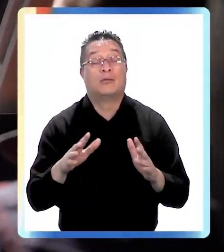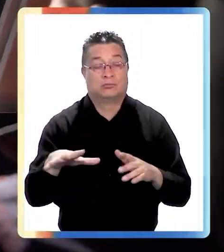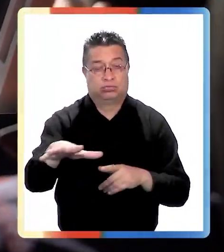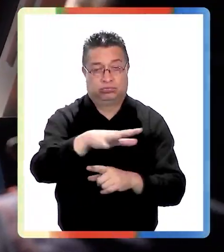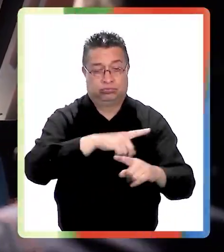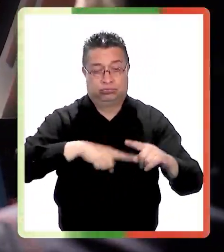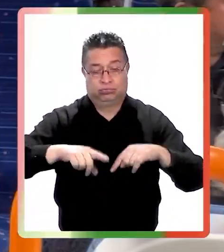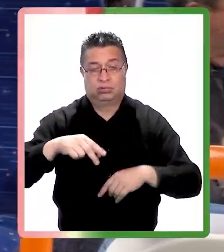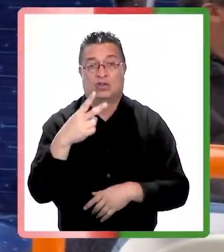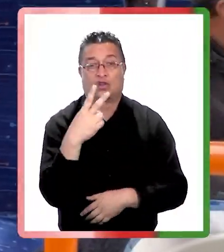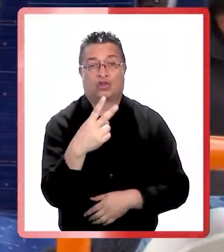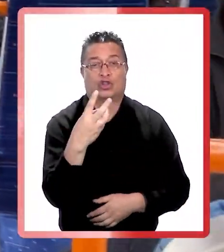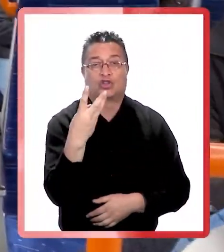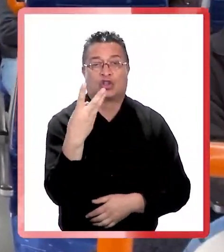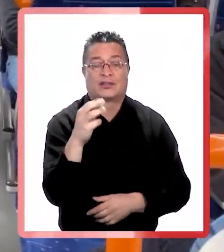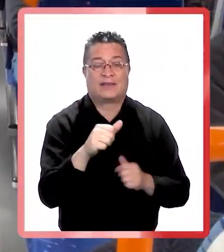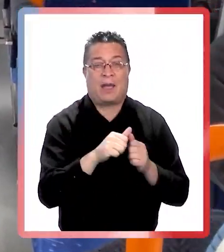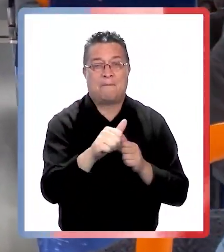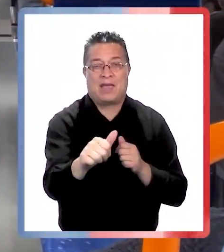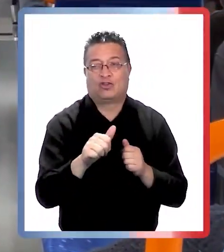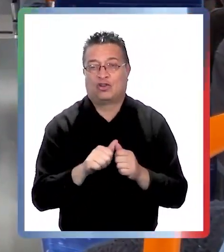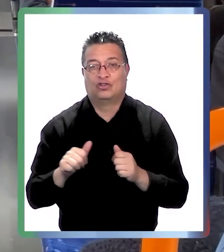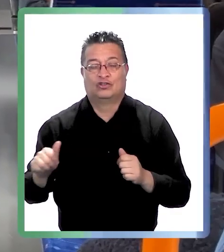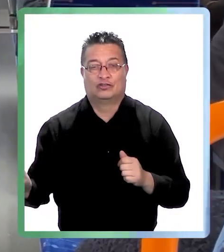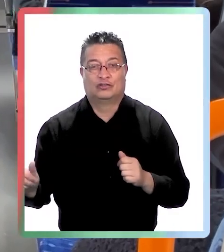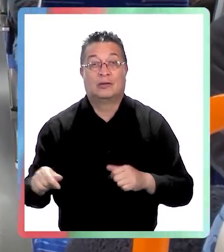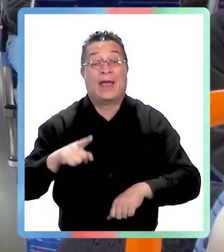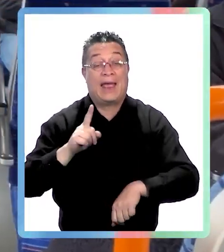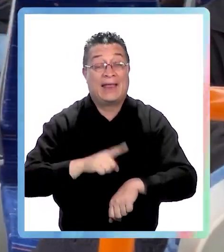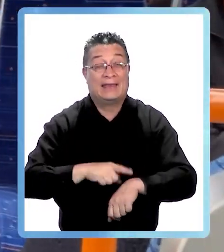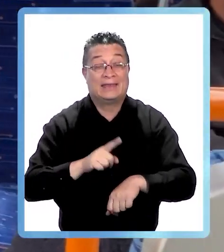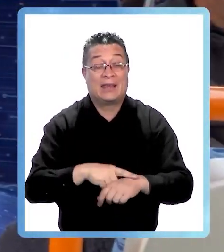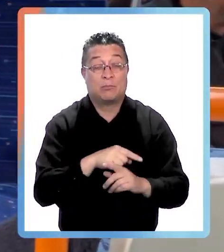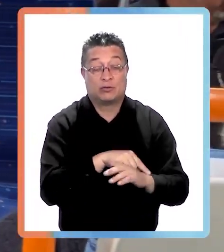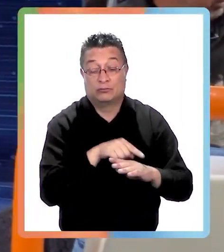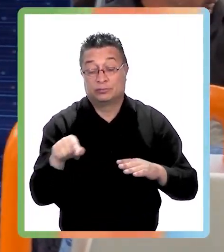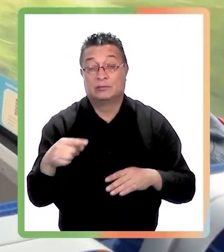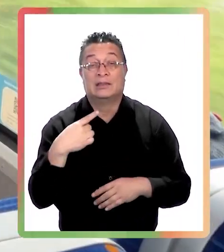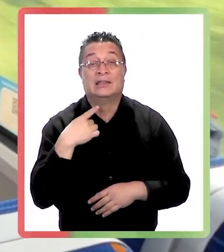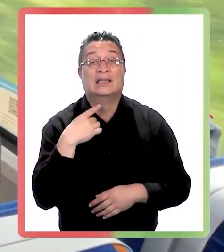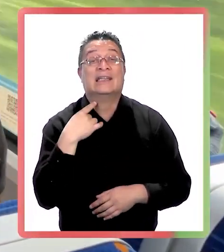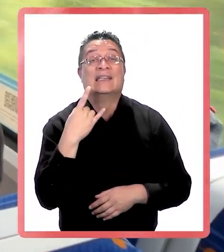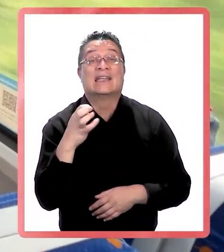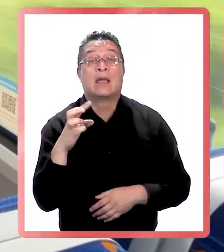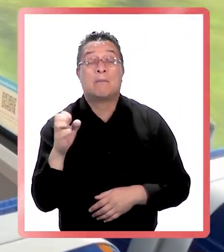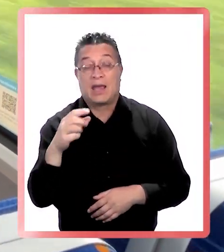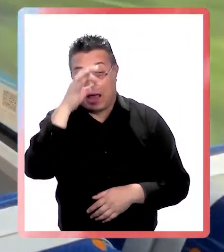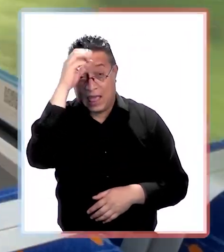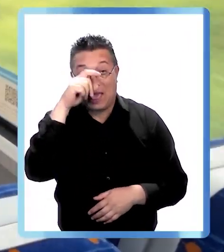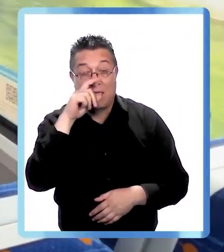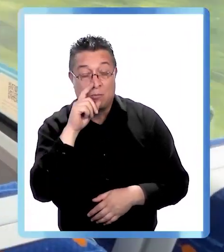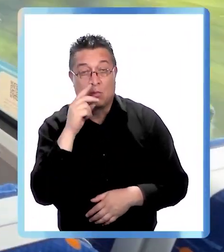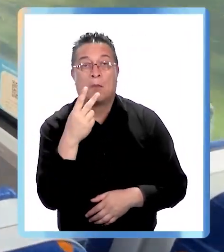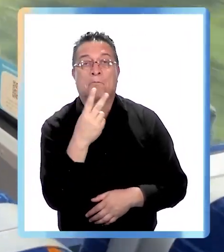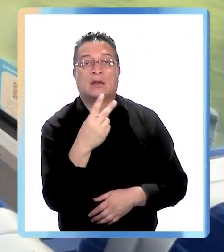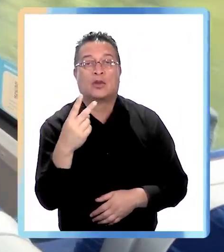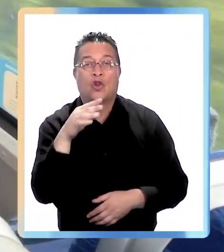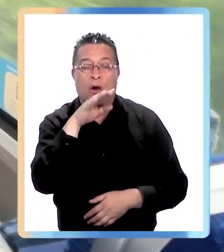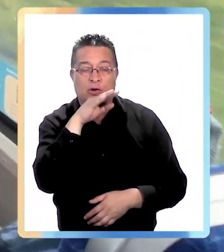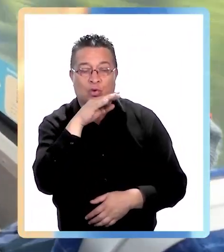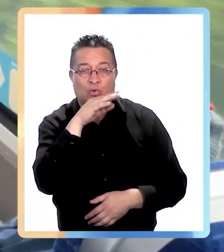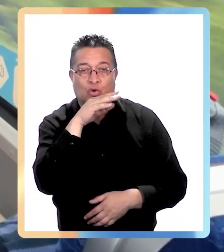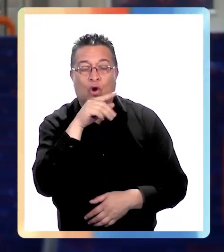una superficie de 230 metros cuadrados. El tiempo de traslado de Quepe a Temuco sería de 22